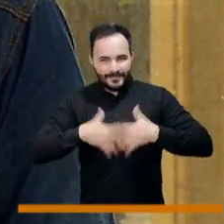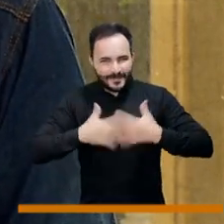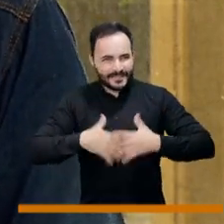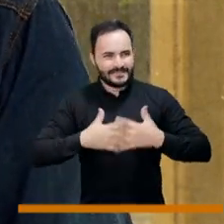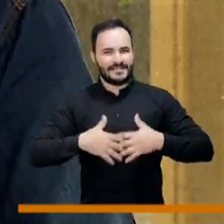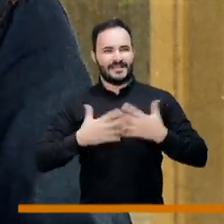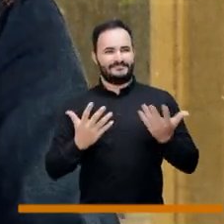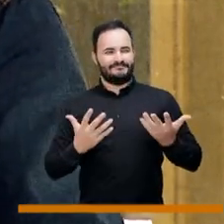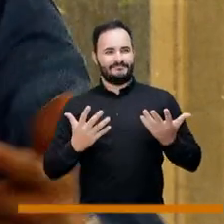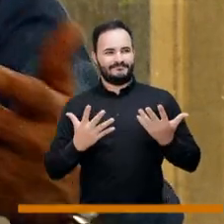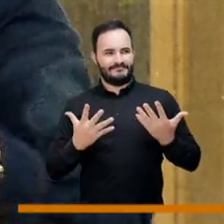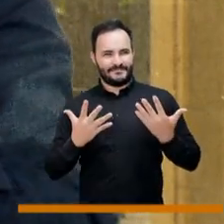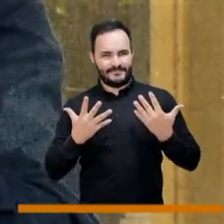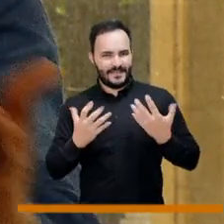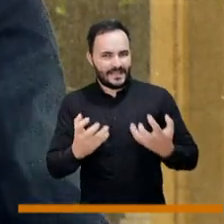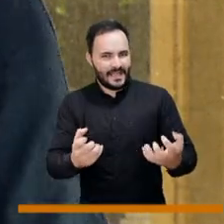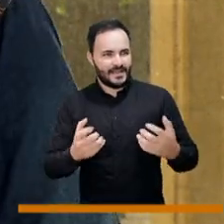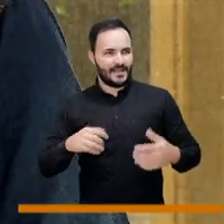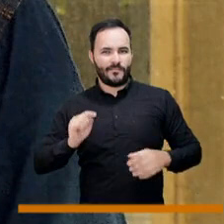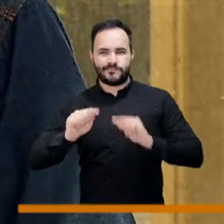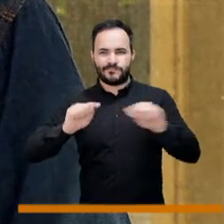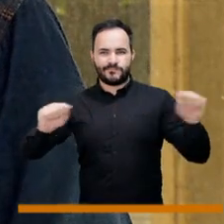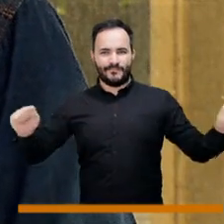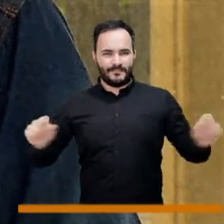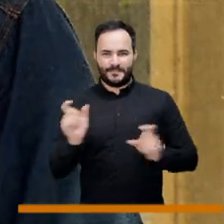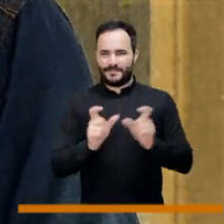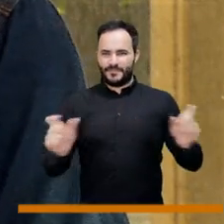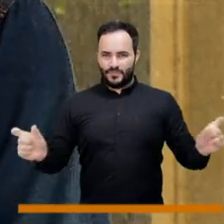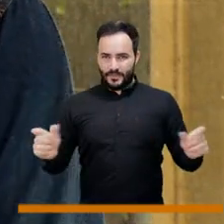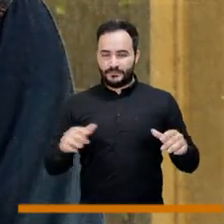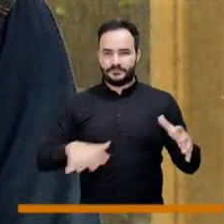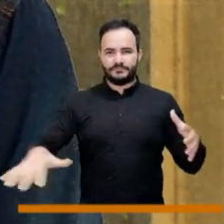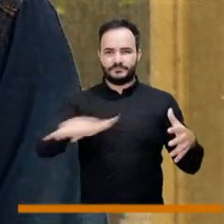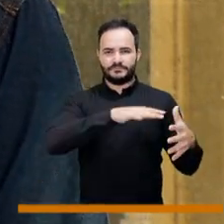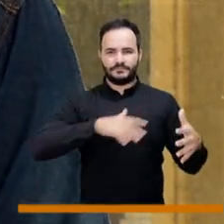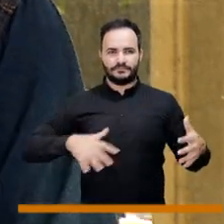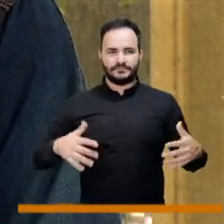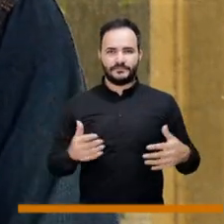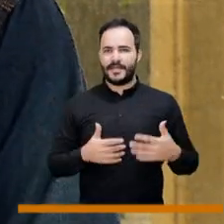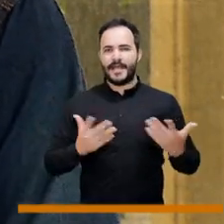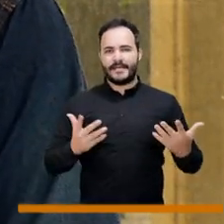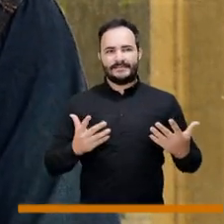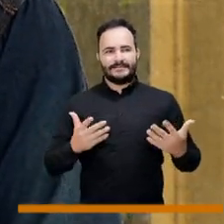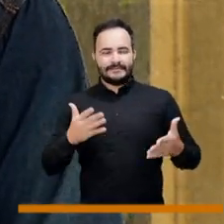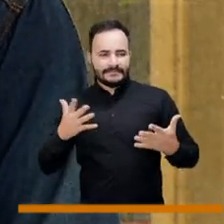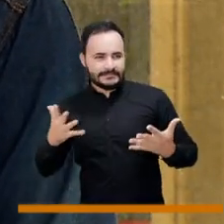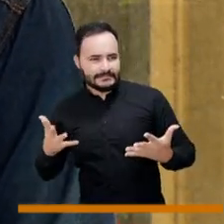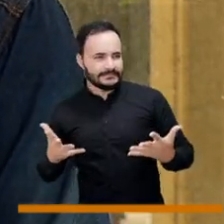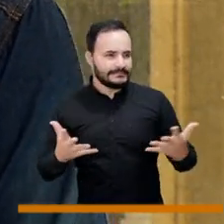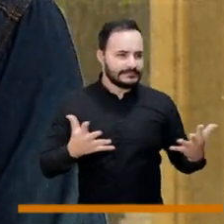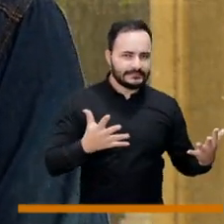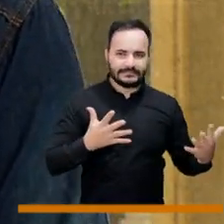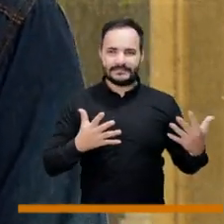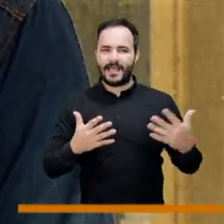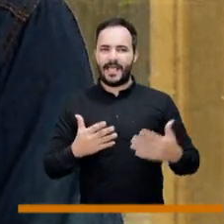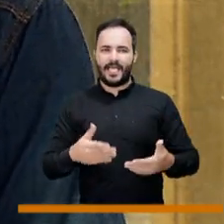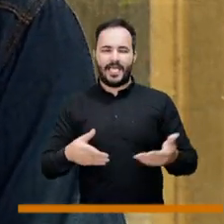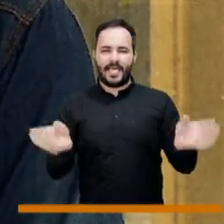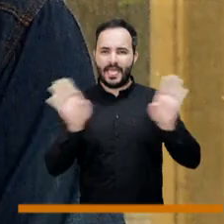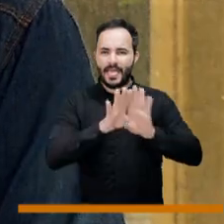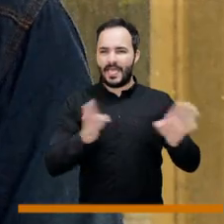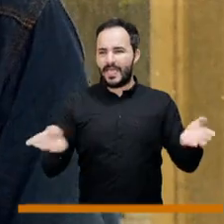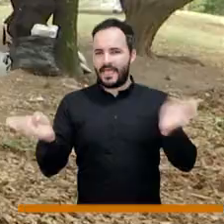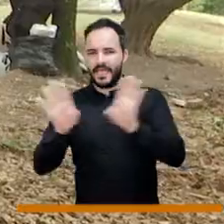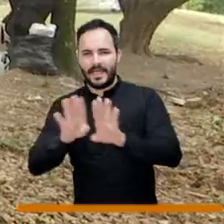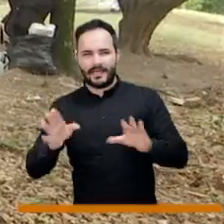y empresas para la población, pues fueron denigrando